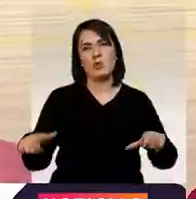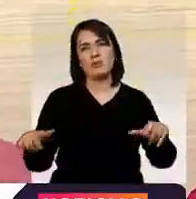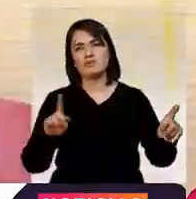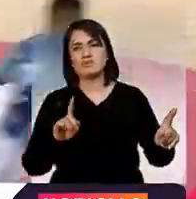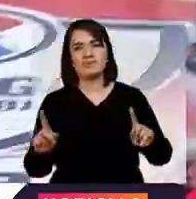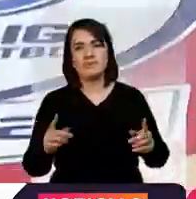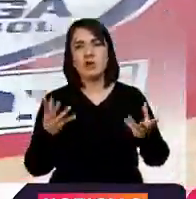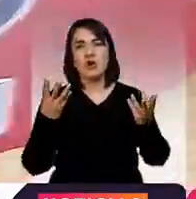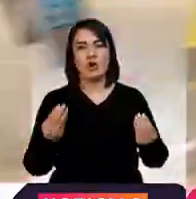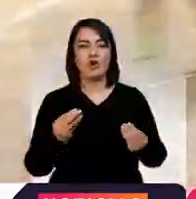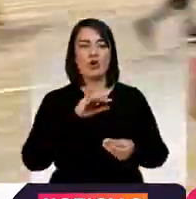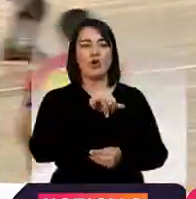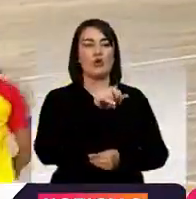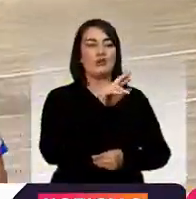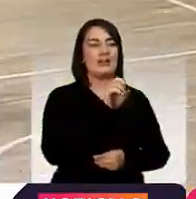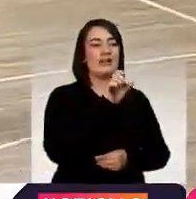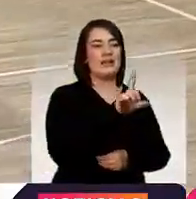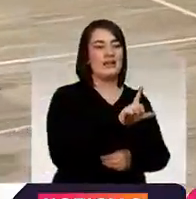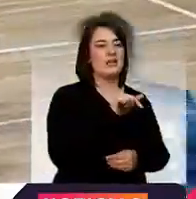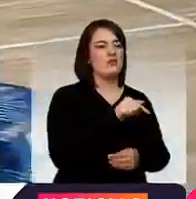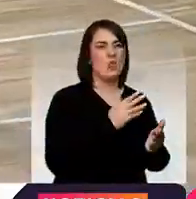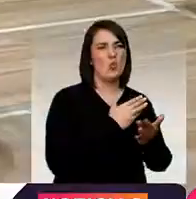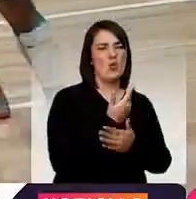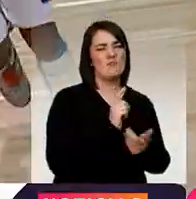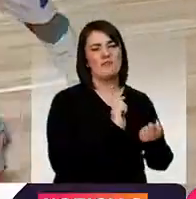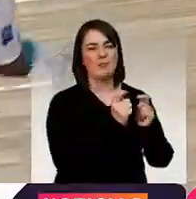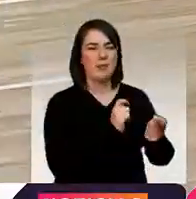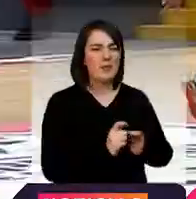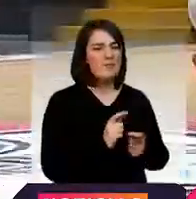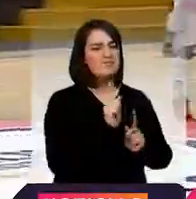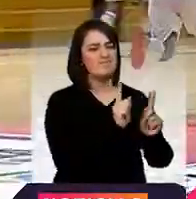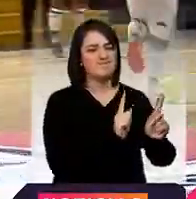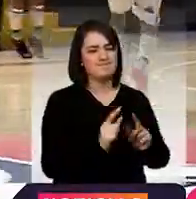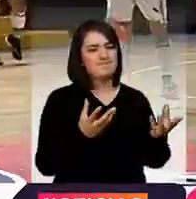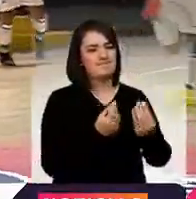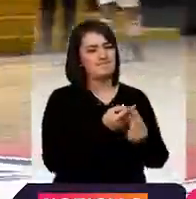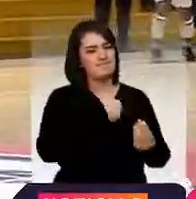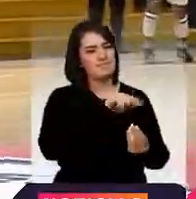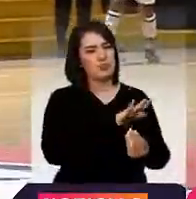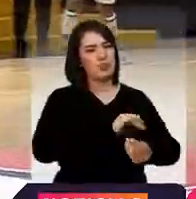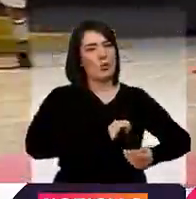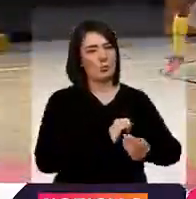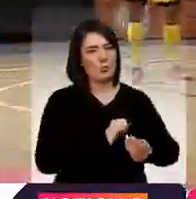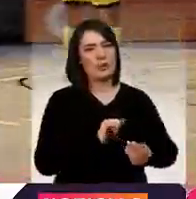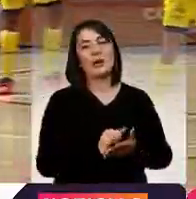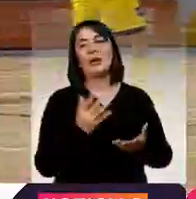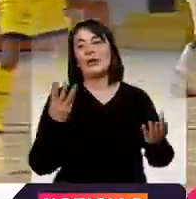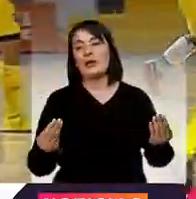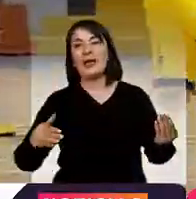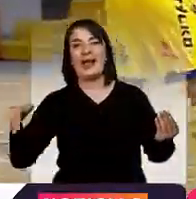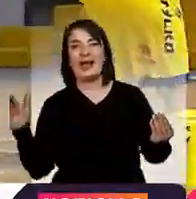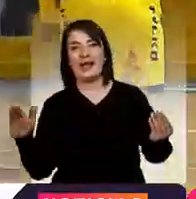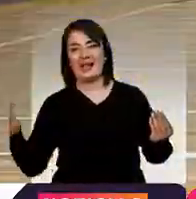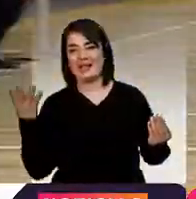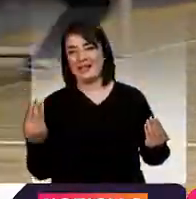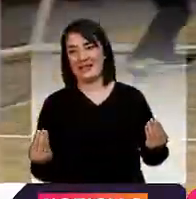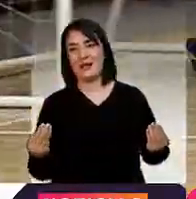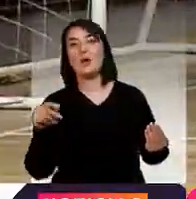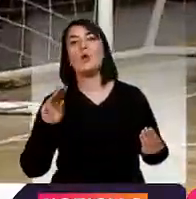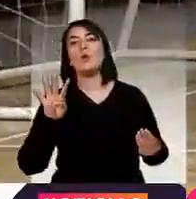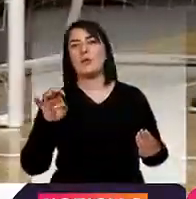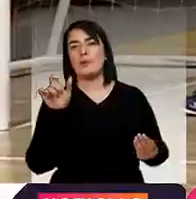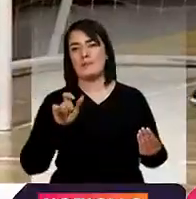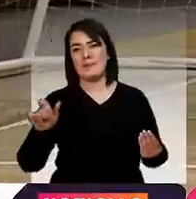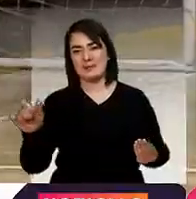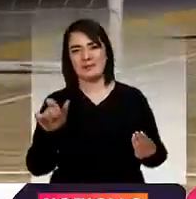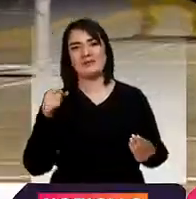equipo JRL renovado y con las nuevas figuras del micro de la capital, enfrentando a Ángeles, que tuvo la experiencia de 9 jugadores de la